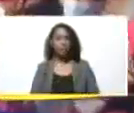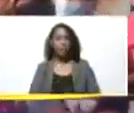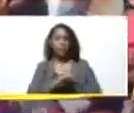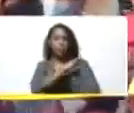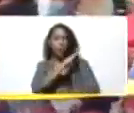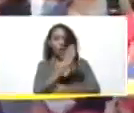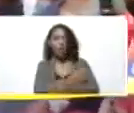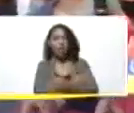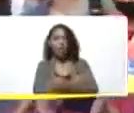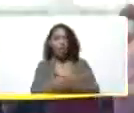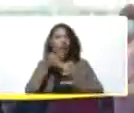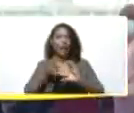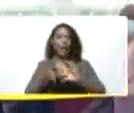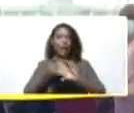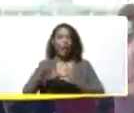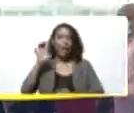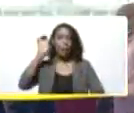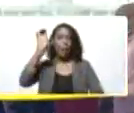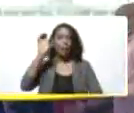Fortalecer el carnet de la patria.